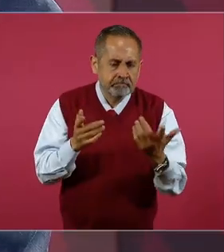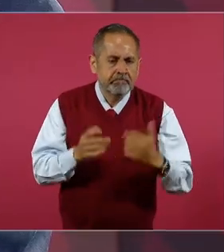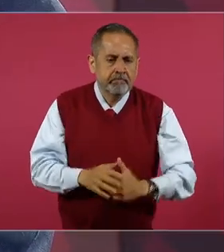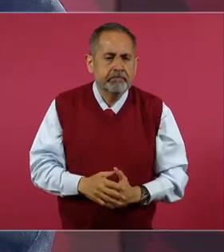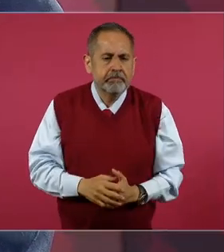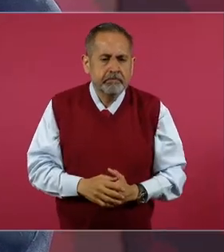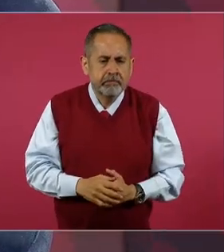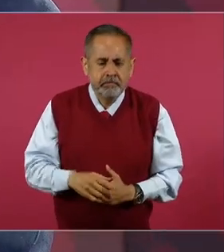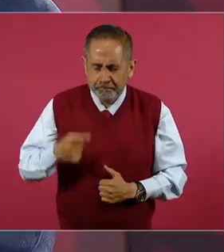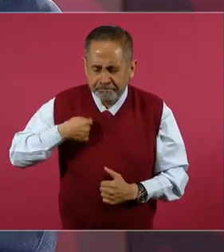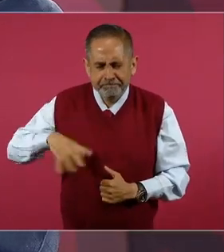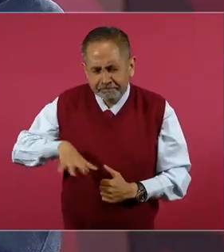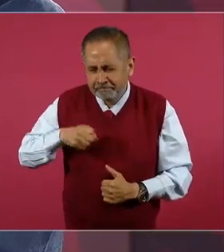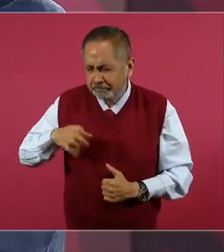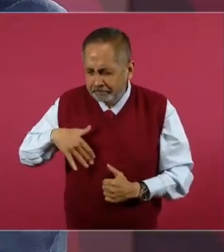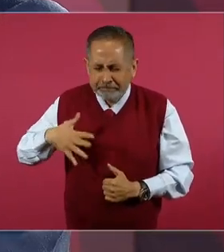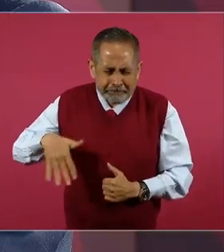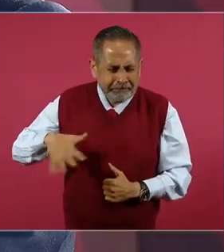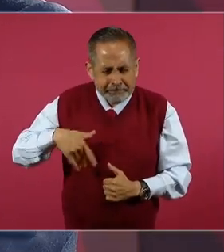Hicimos todo